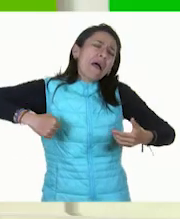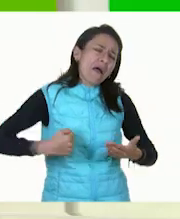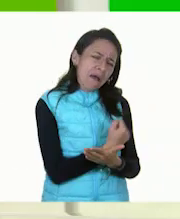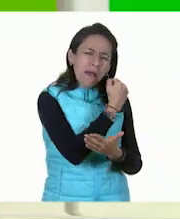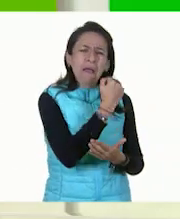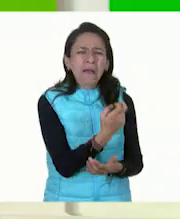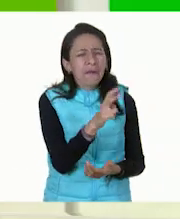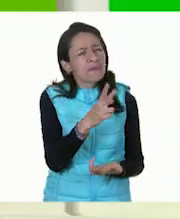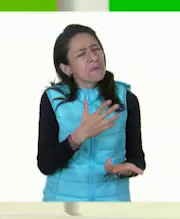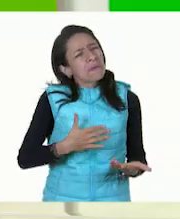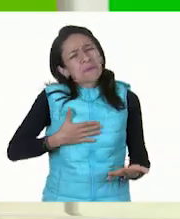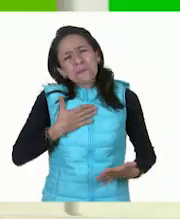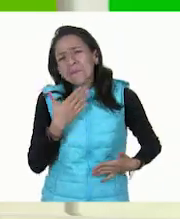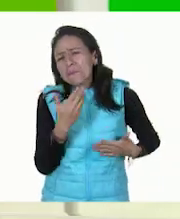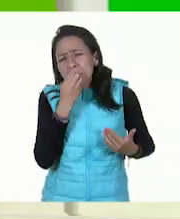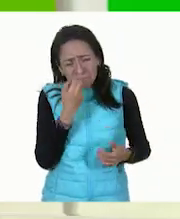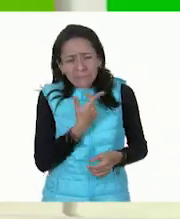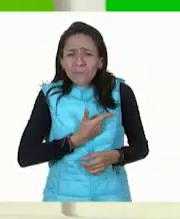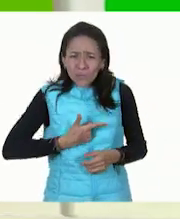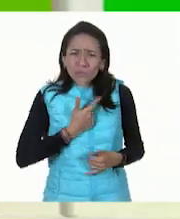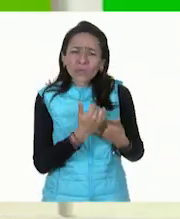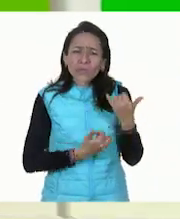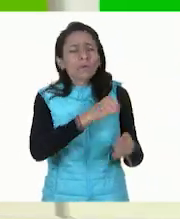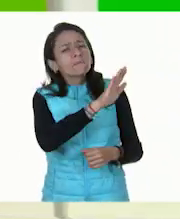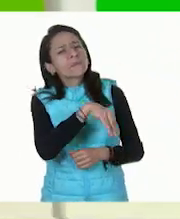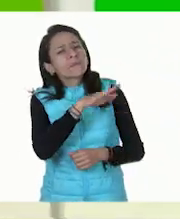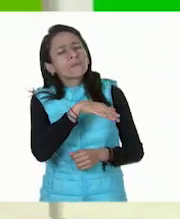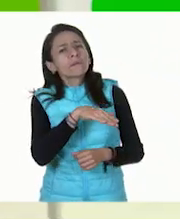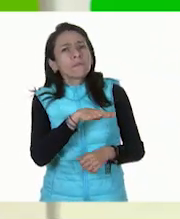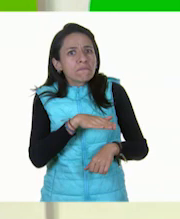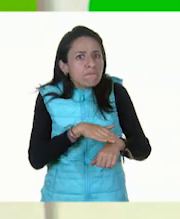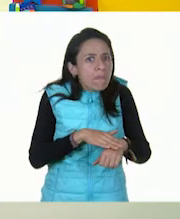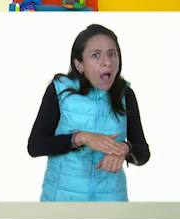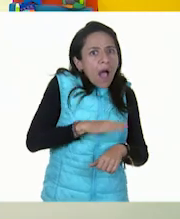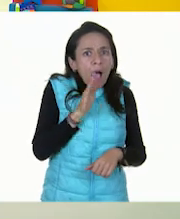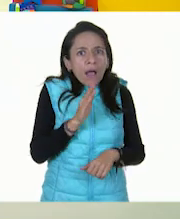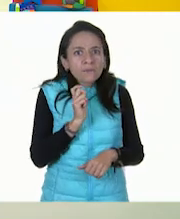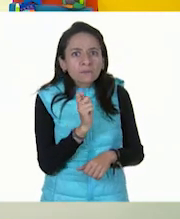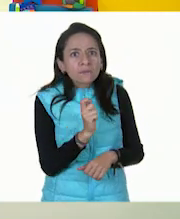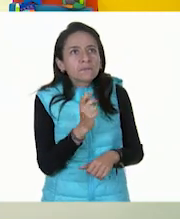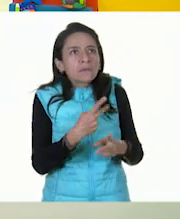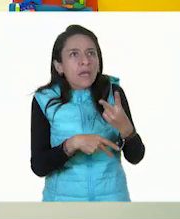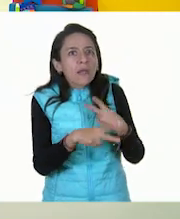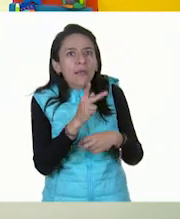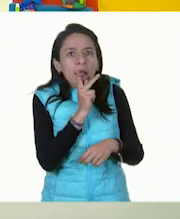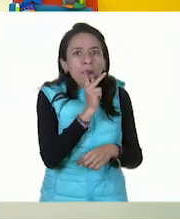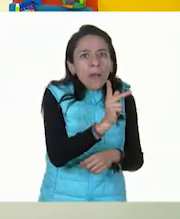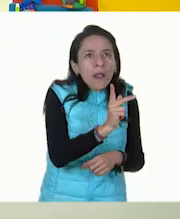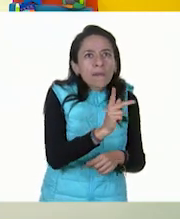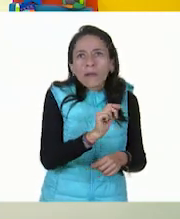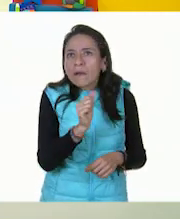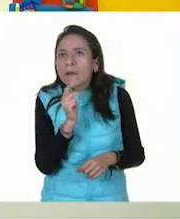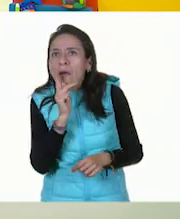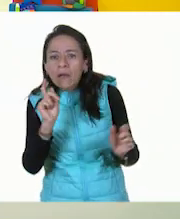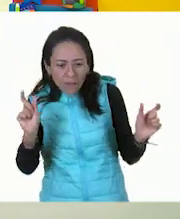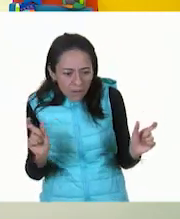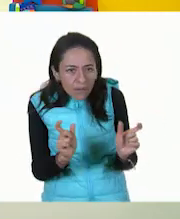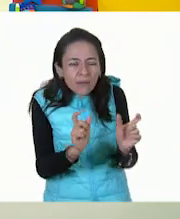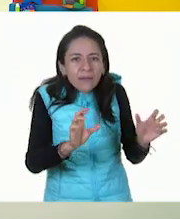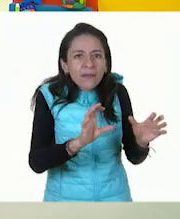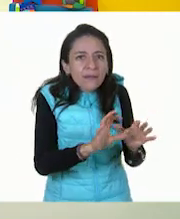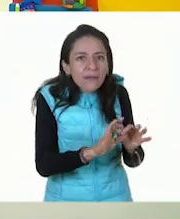este juego. Oye, ¿en dónde podemos encontrar más rimas, Itza? ¿Qué les parece si les leo un cuento?